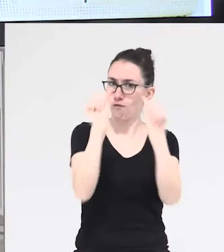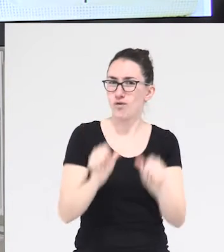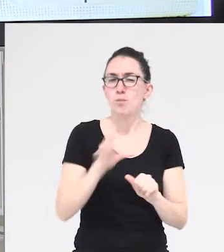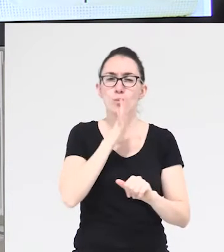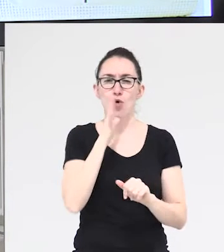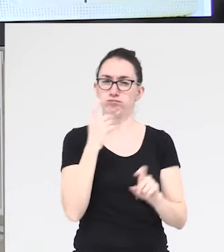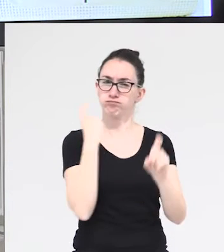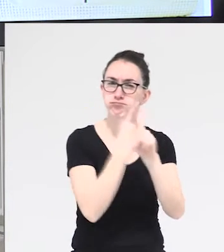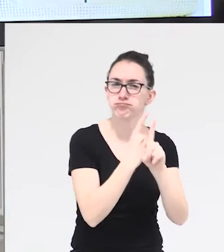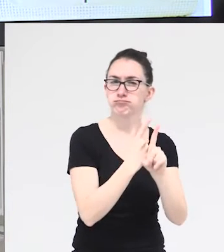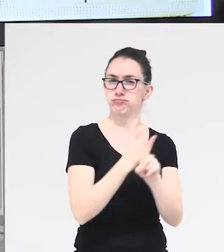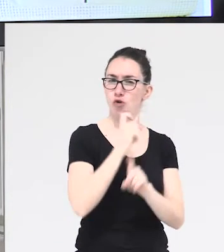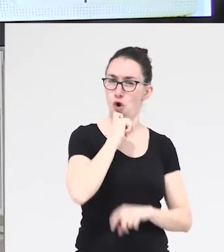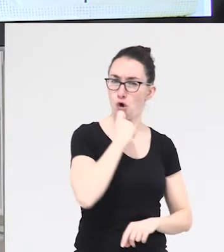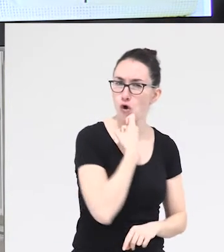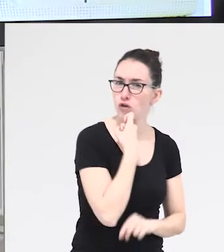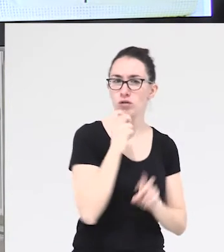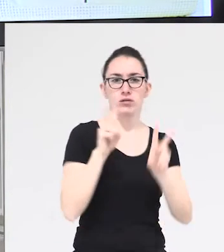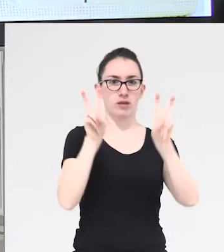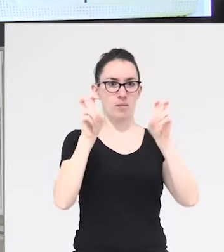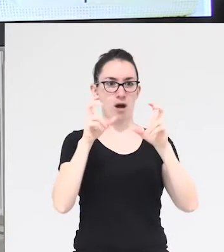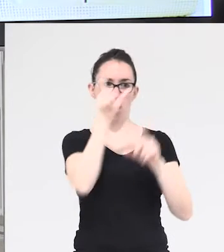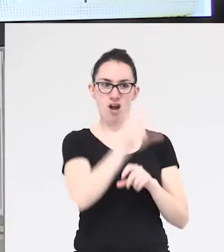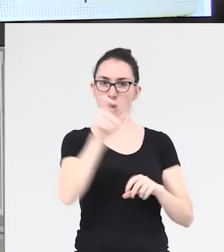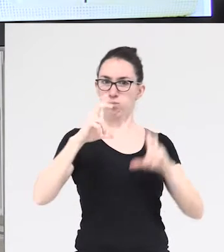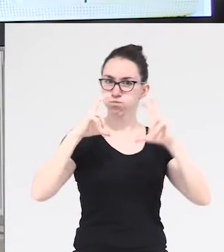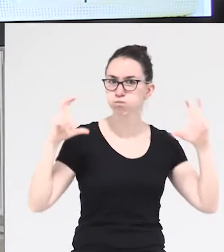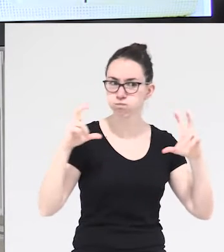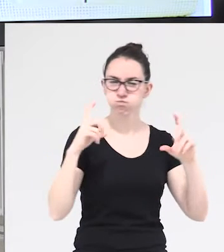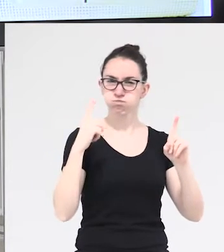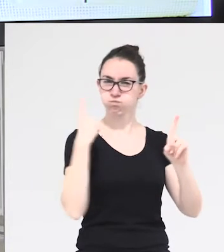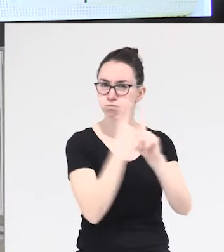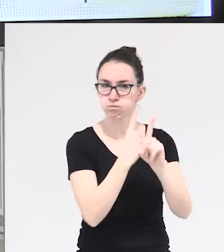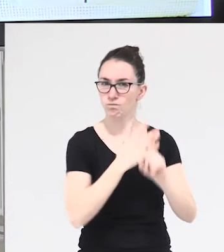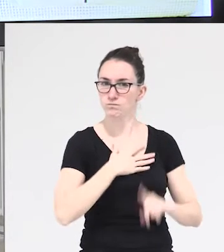odio hacia los cuerpos gordos y con el odio a la posibilidad